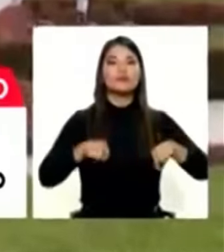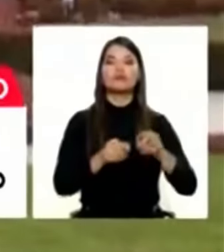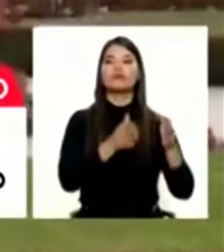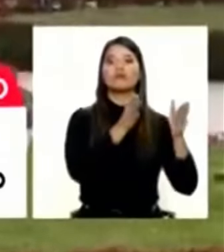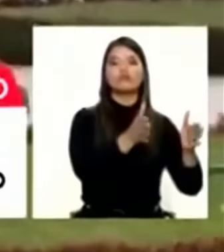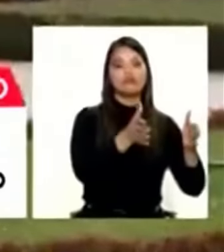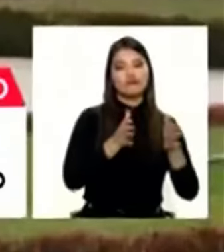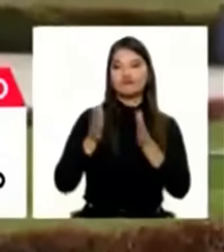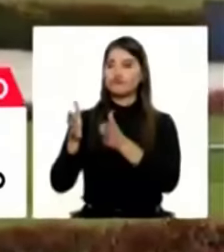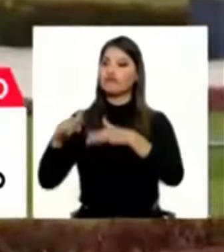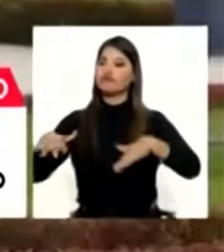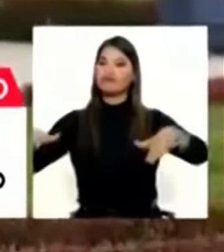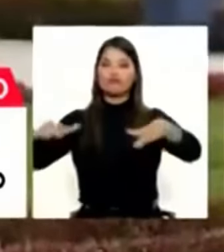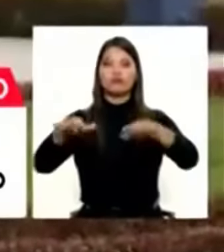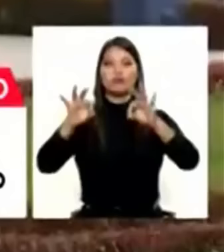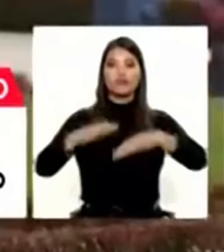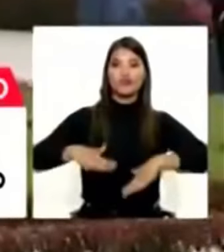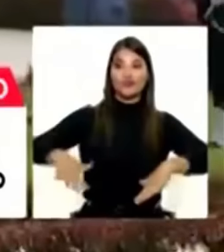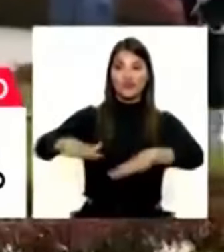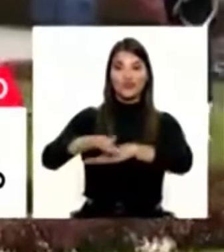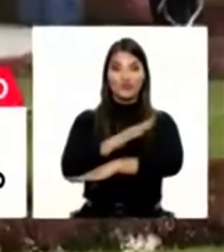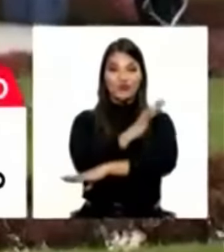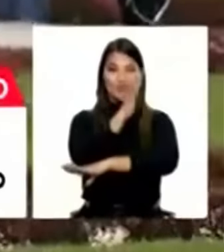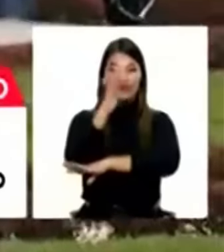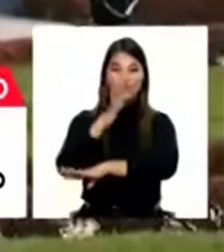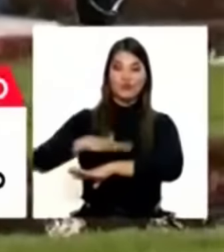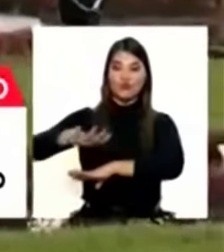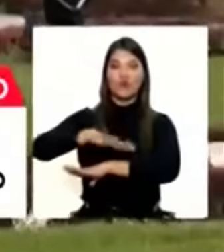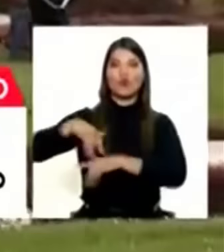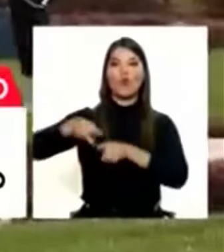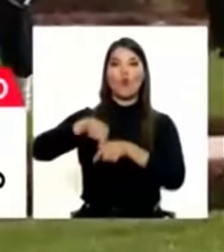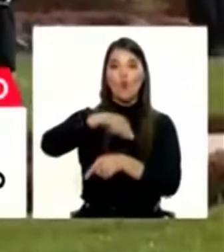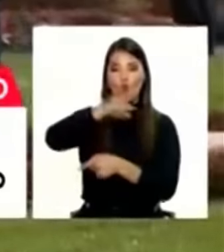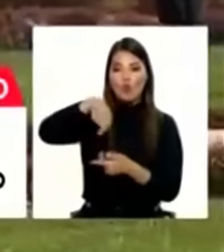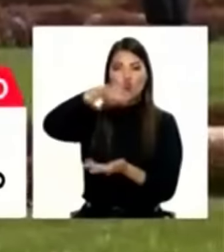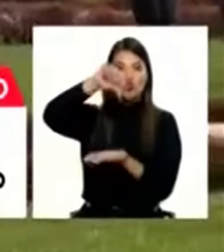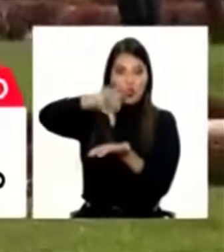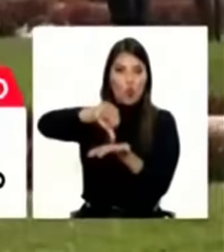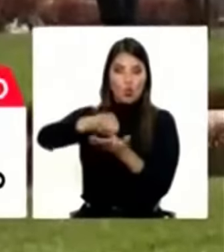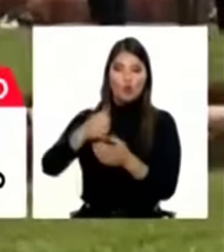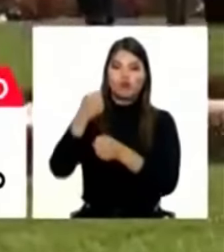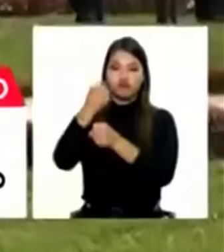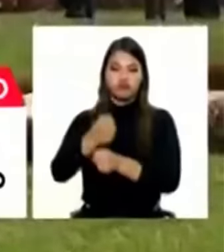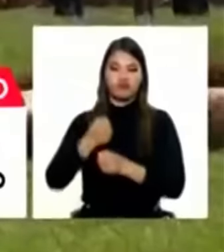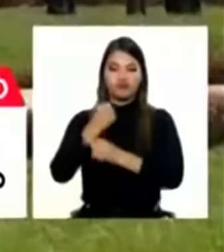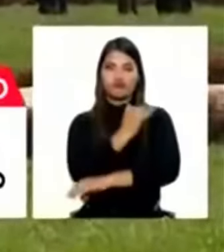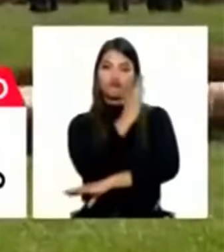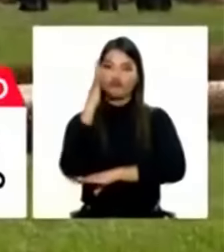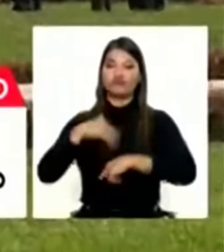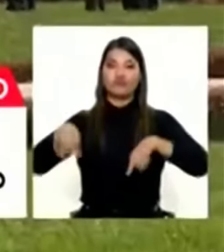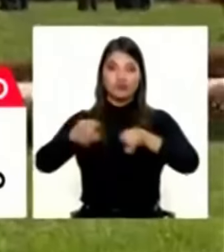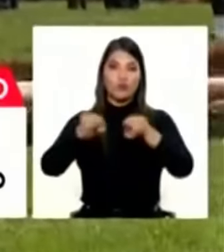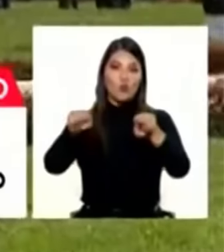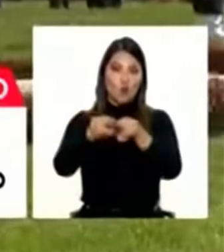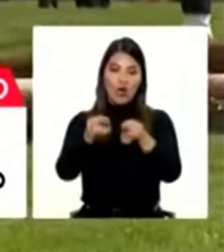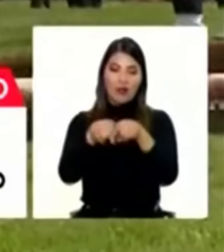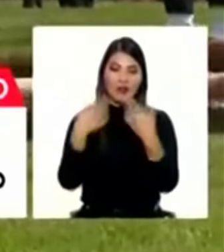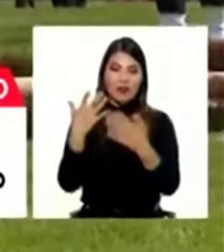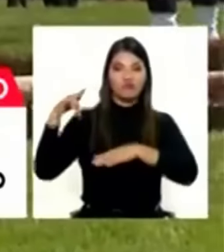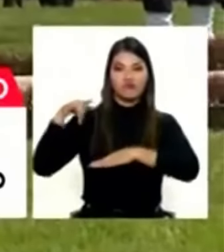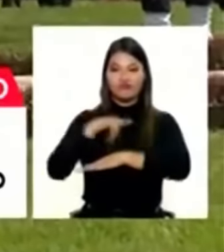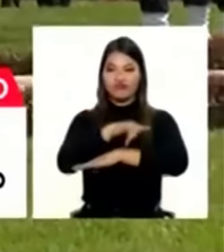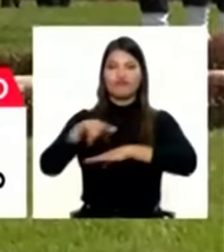debidamente ubicadas en la Plaza de Armas de la base de la Fuerza Aérea del Perú. Además, podemos